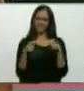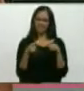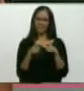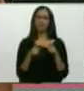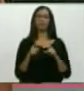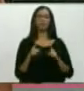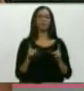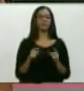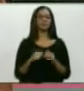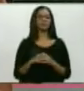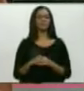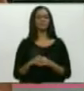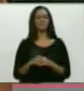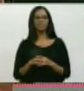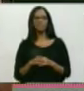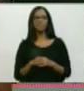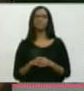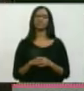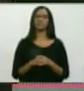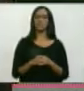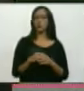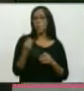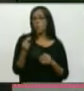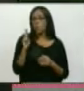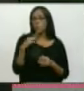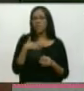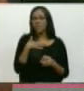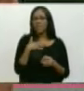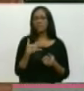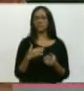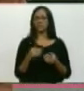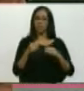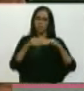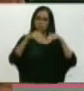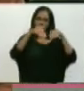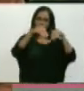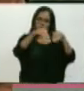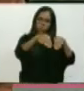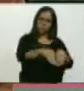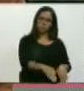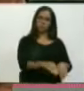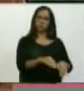Pero como el uribismo viene en franca decadencia